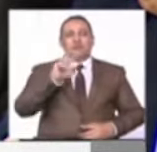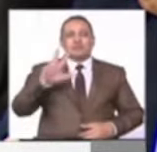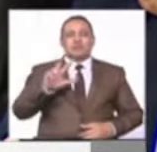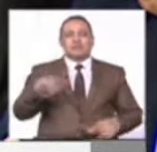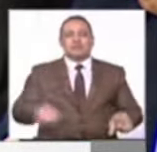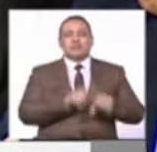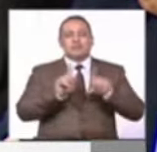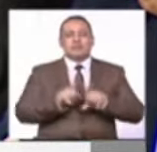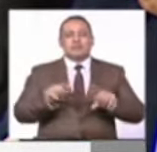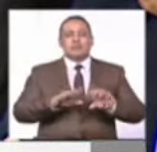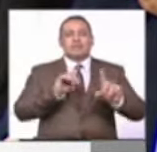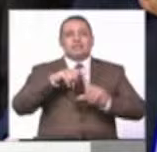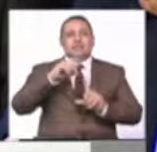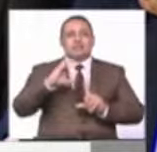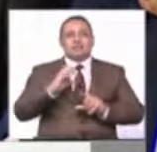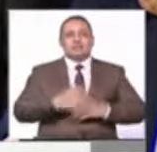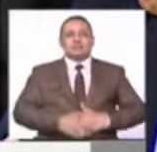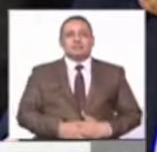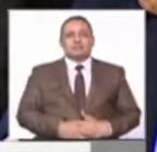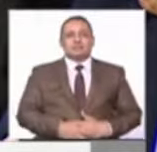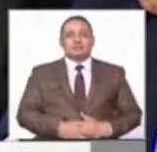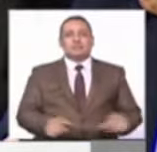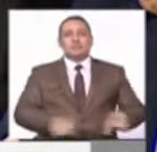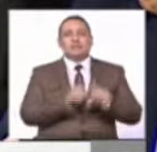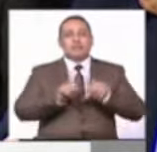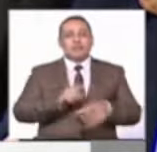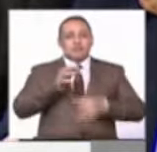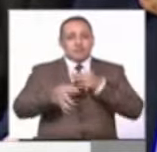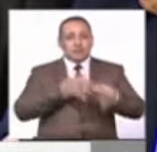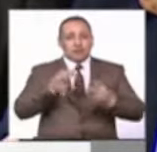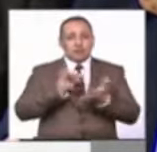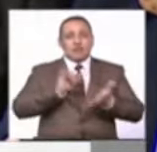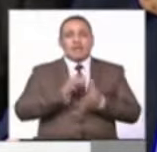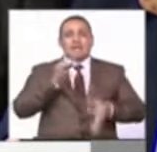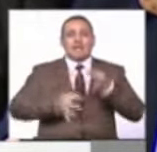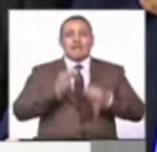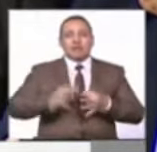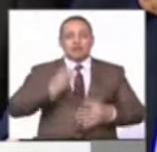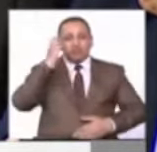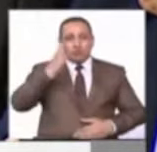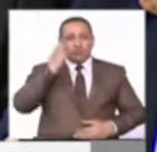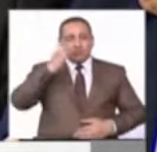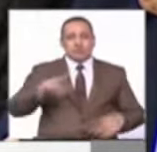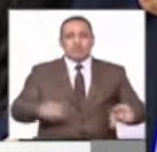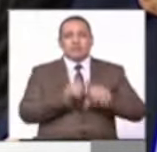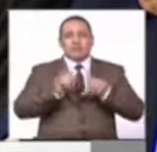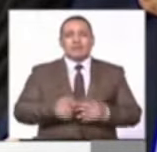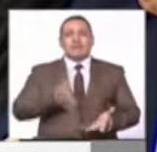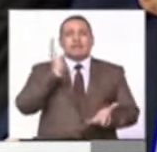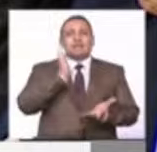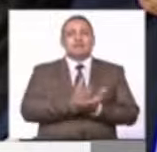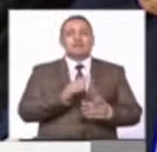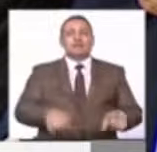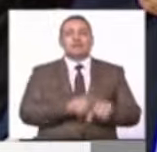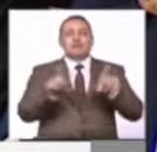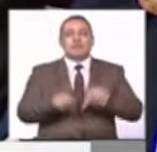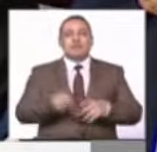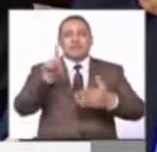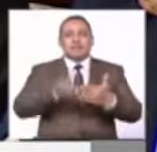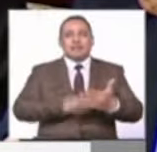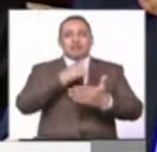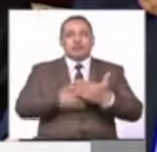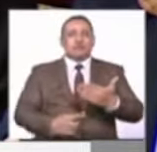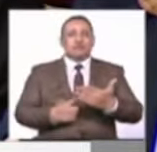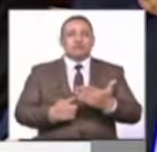tribunal constitucional pero también se que en el juicio político la sanción y en su caso la